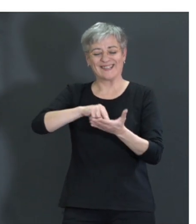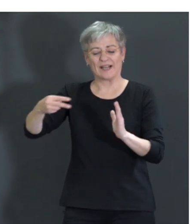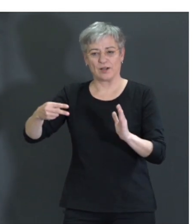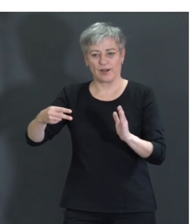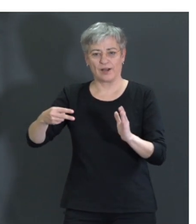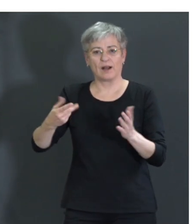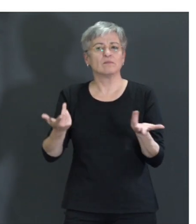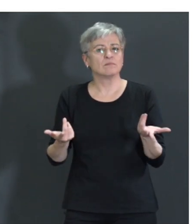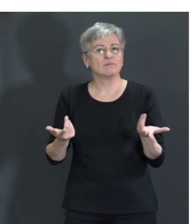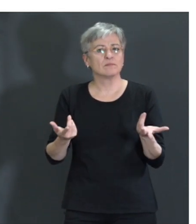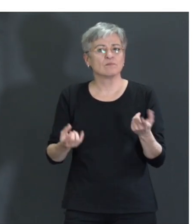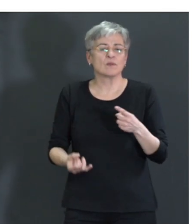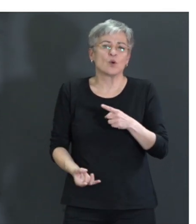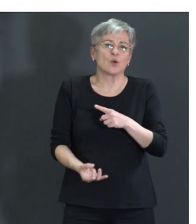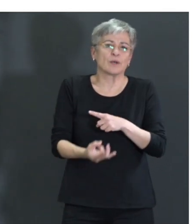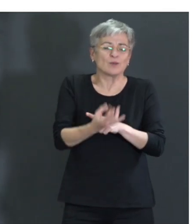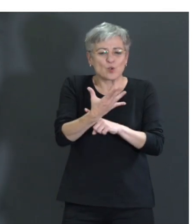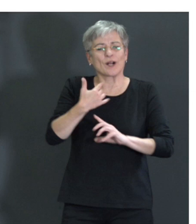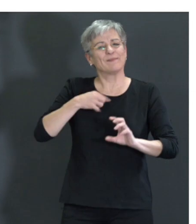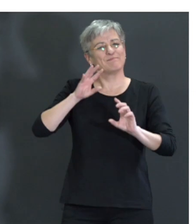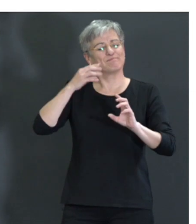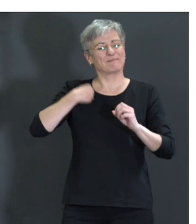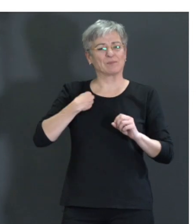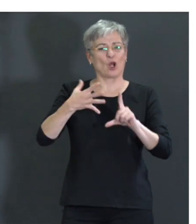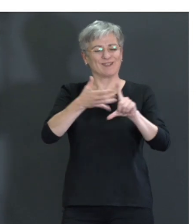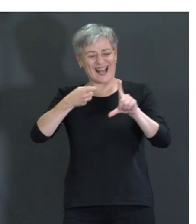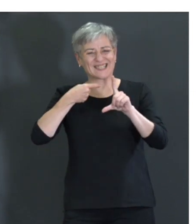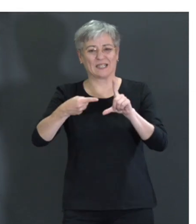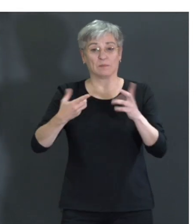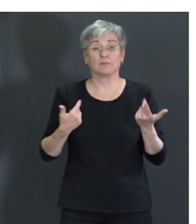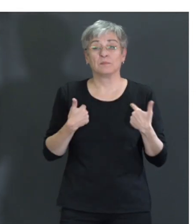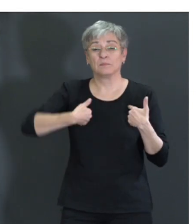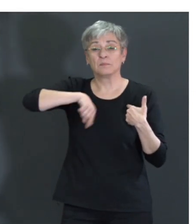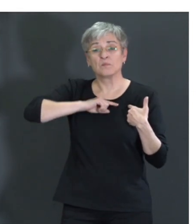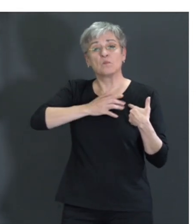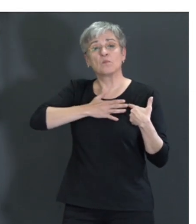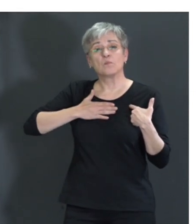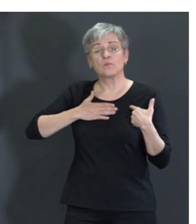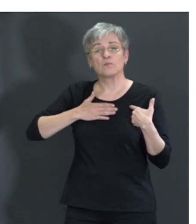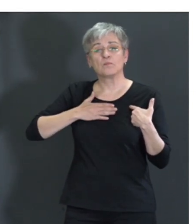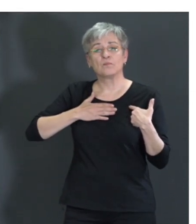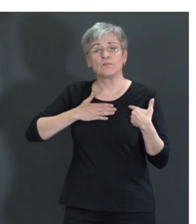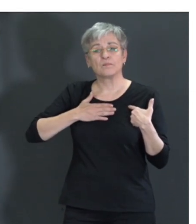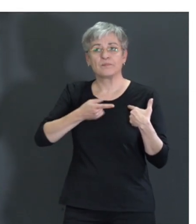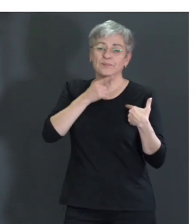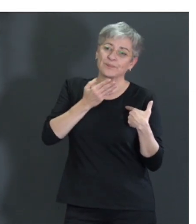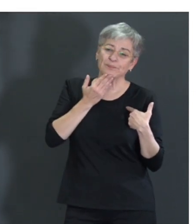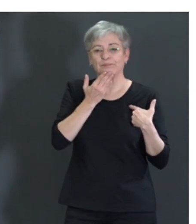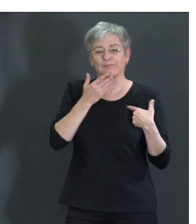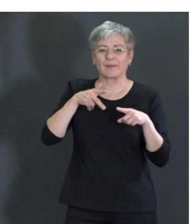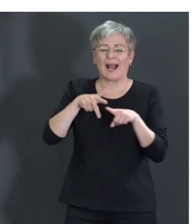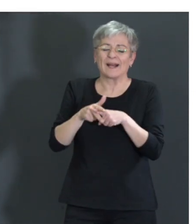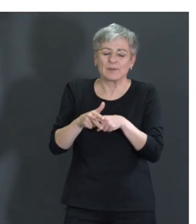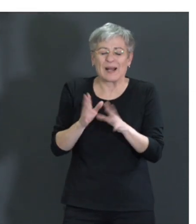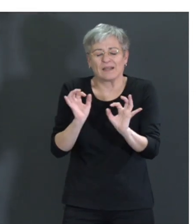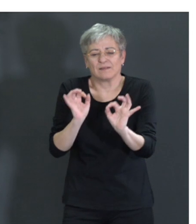surgió lo que es la skill. Lo que hemos querido hacer es utilizarla como herramienta.